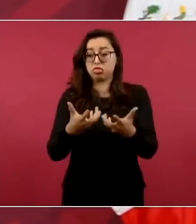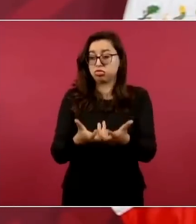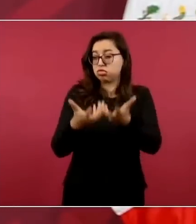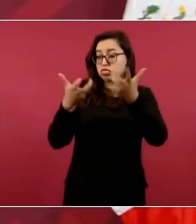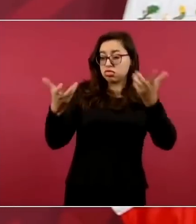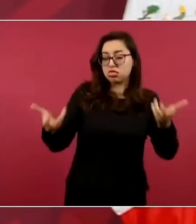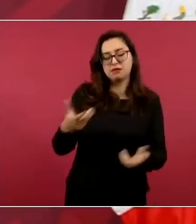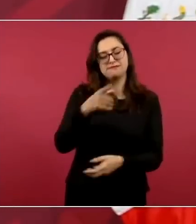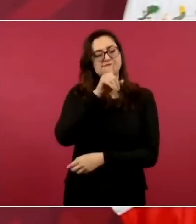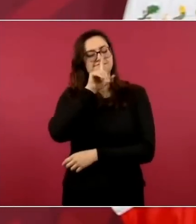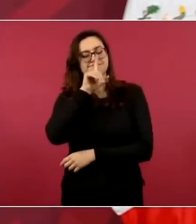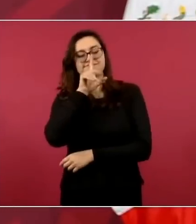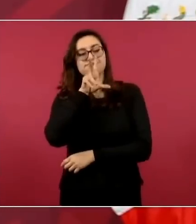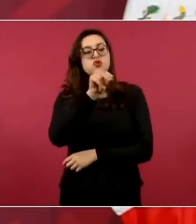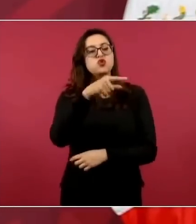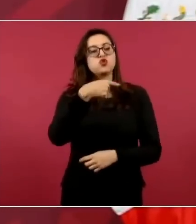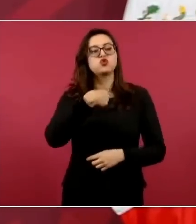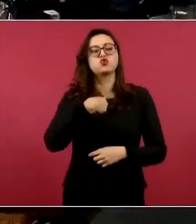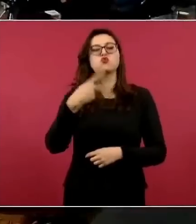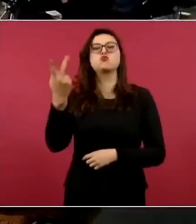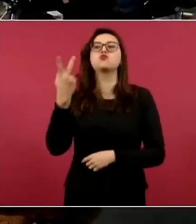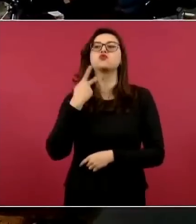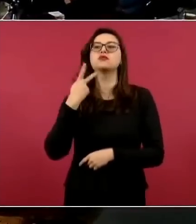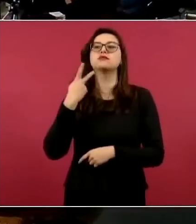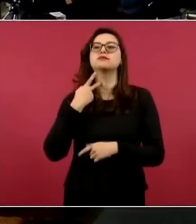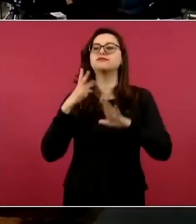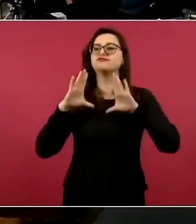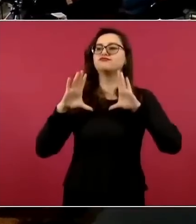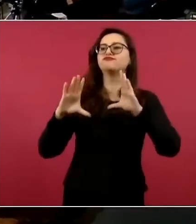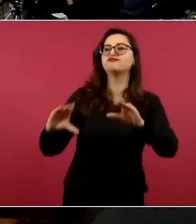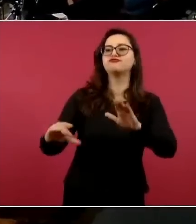haciendo en bien del pueblo,